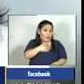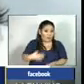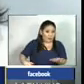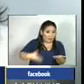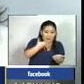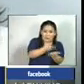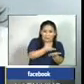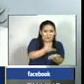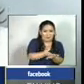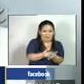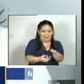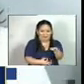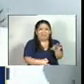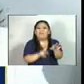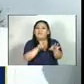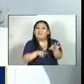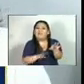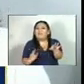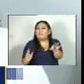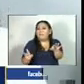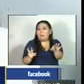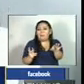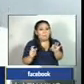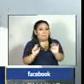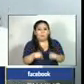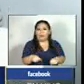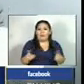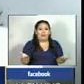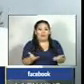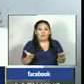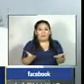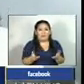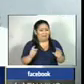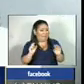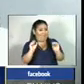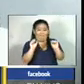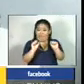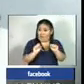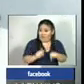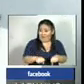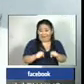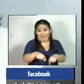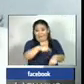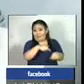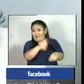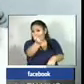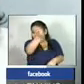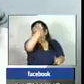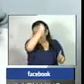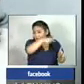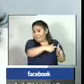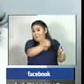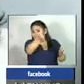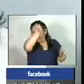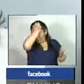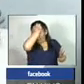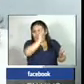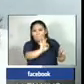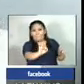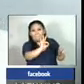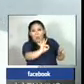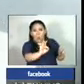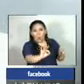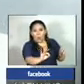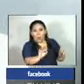es sencillamente improcedente, absolutamente equivocado, ¿verdad? Debería de tener un